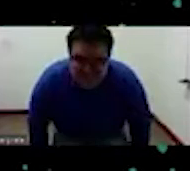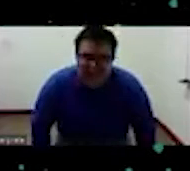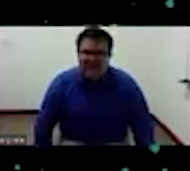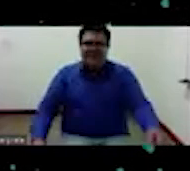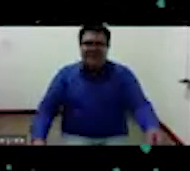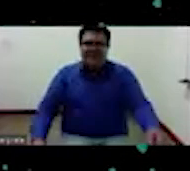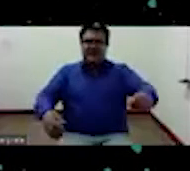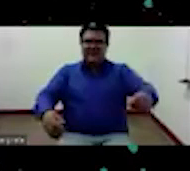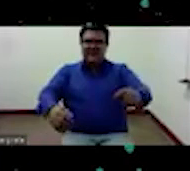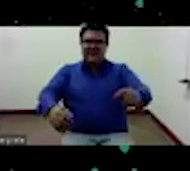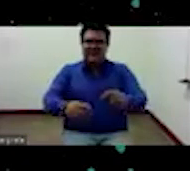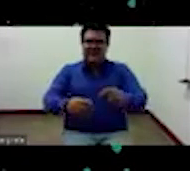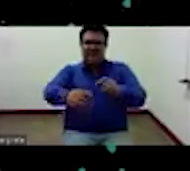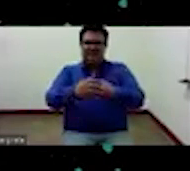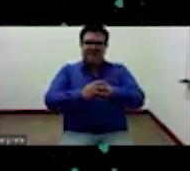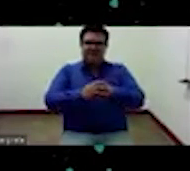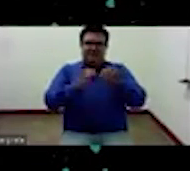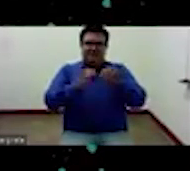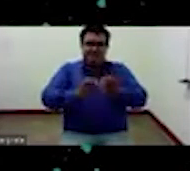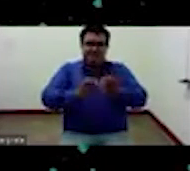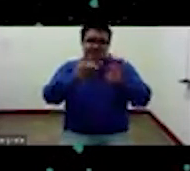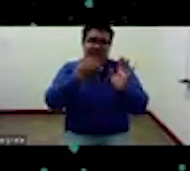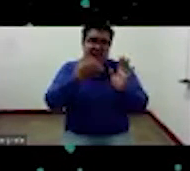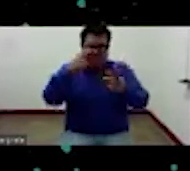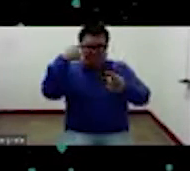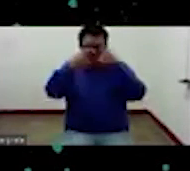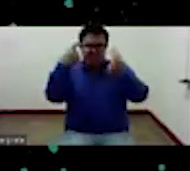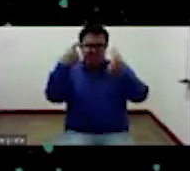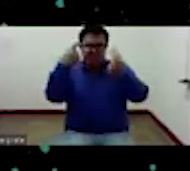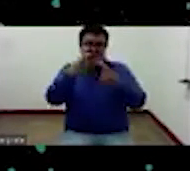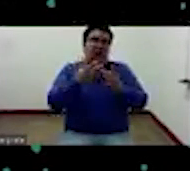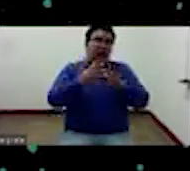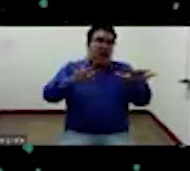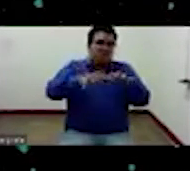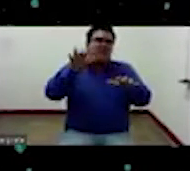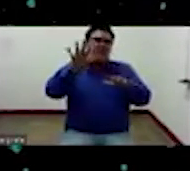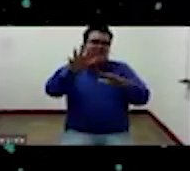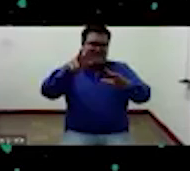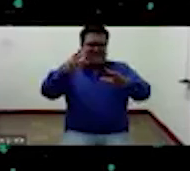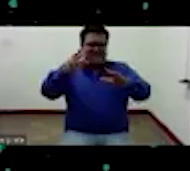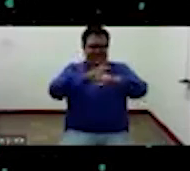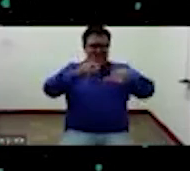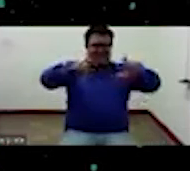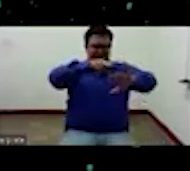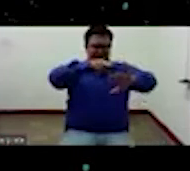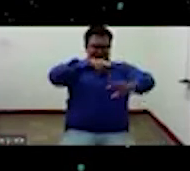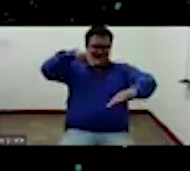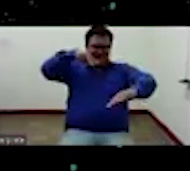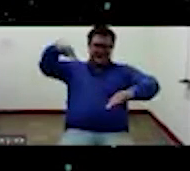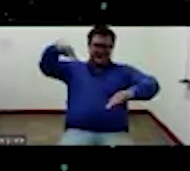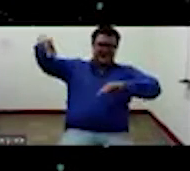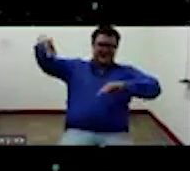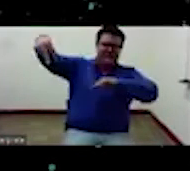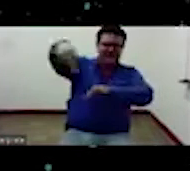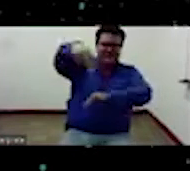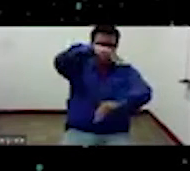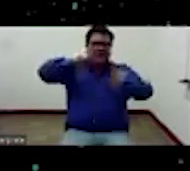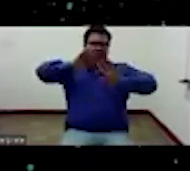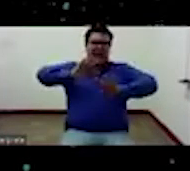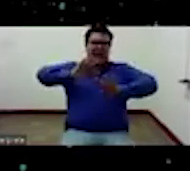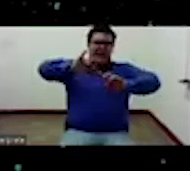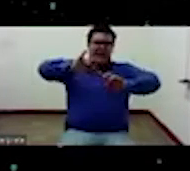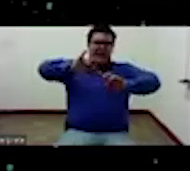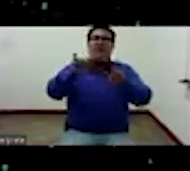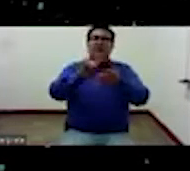brutal. Uno hoy en día está tan acostumbrado a ese sonido mediatizado, almacenado,